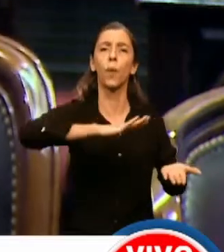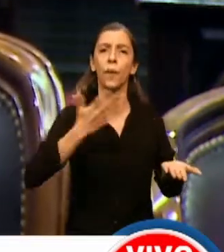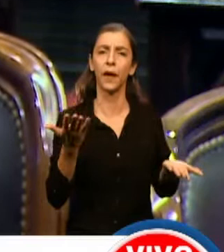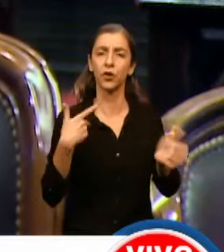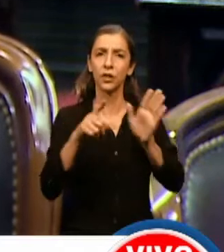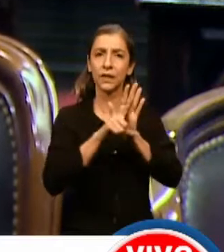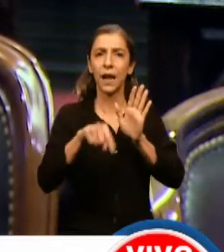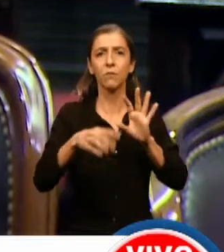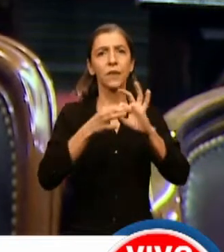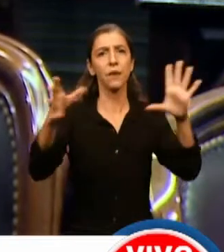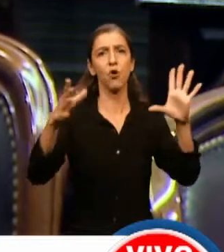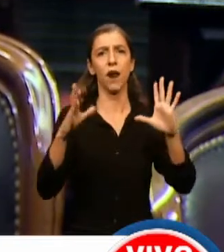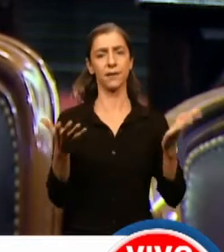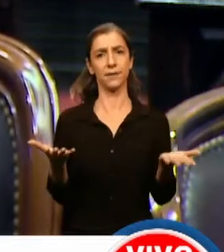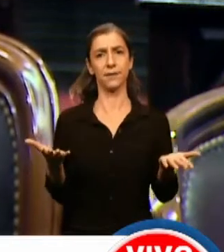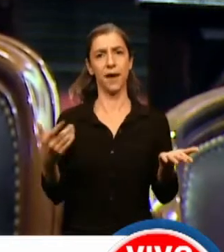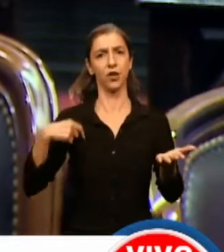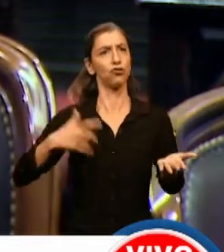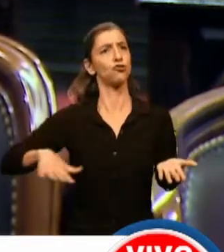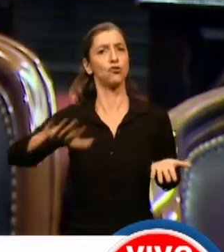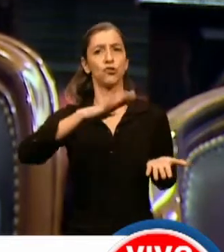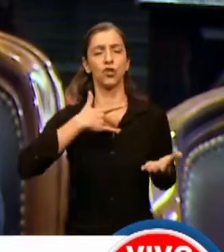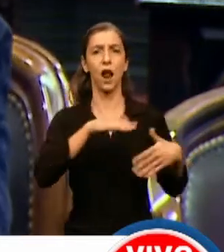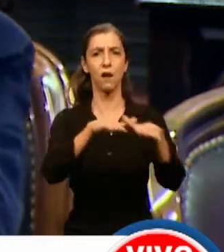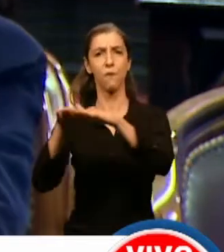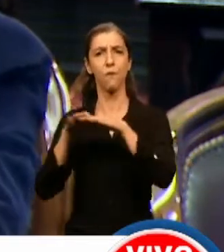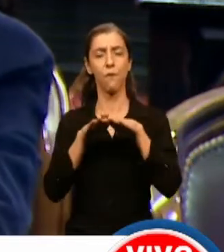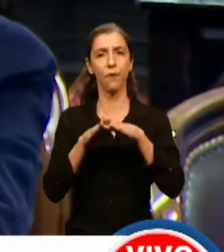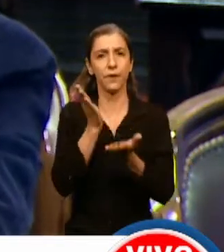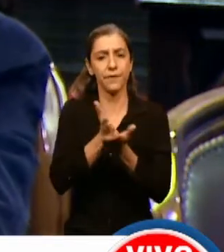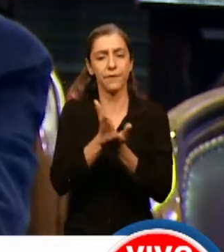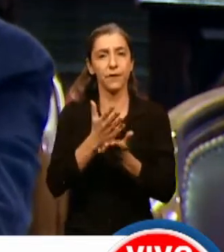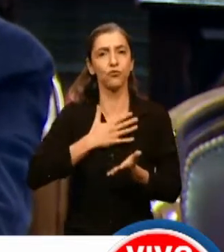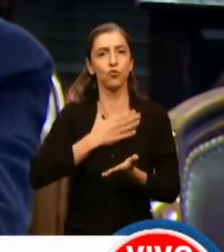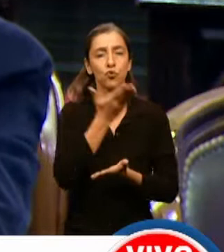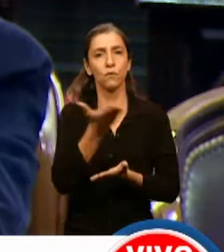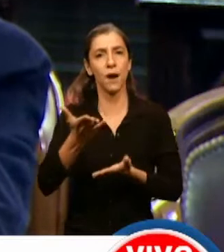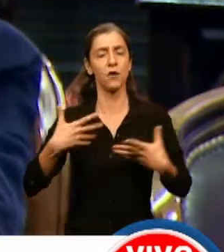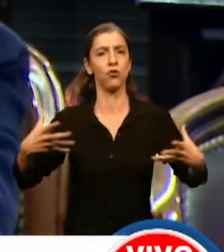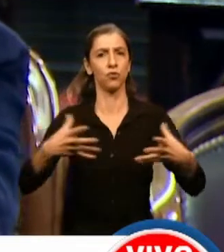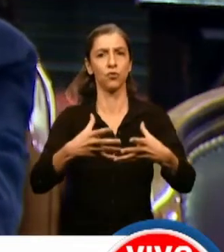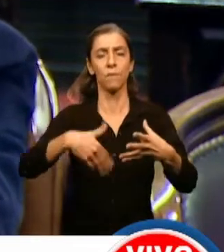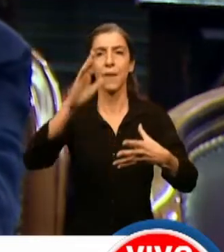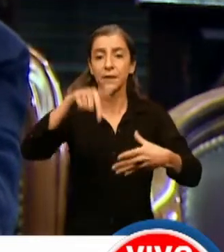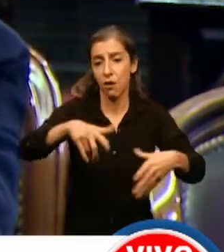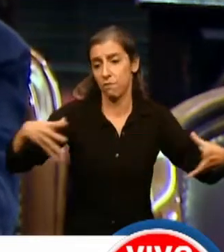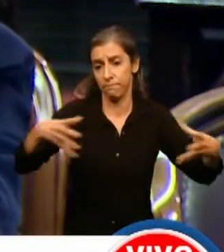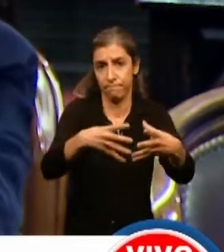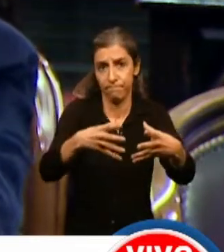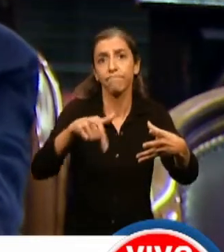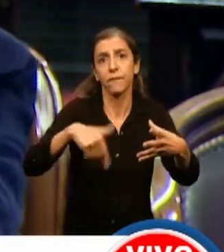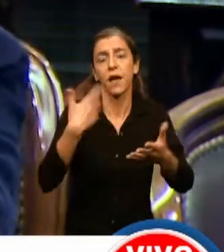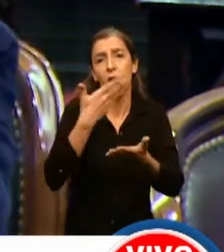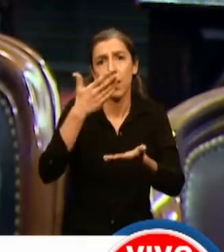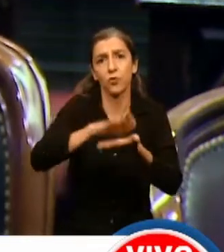y sociales, leyes de derechos humanos y en particular a un colectivo como es el colectivo